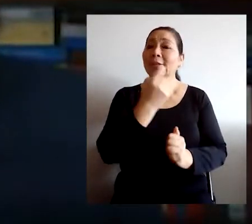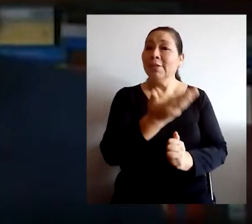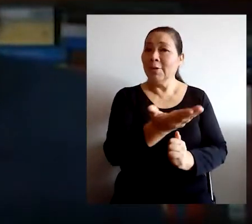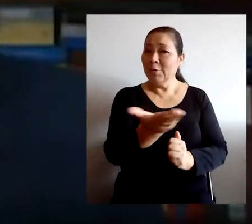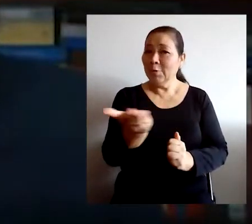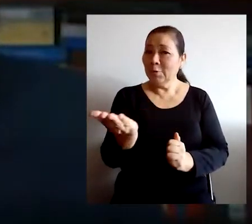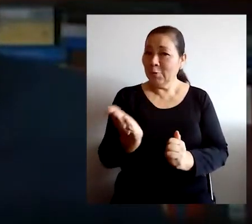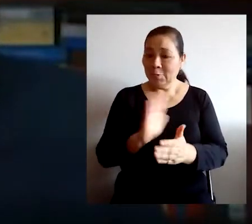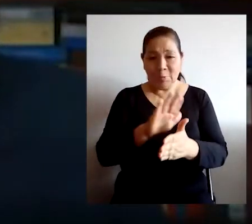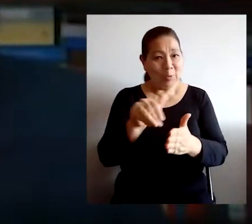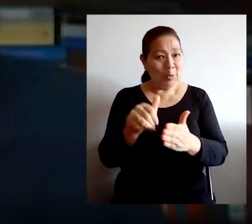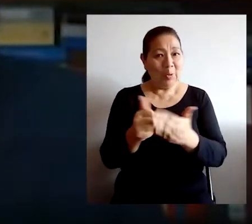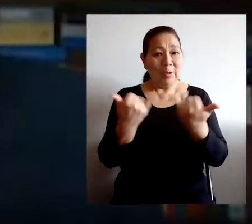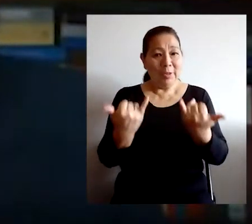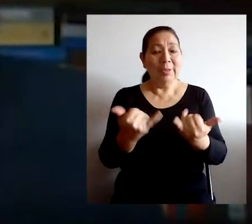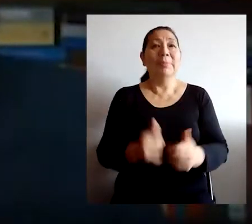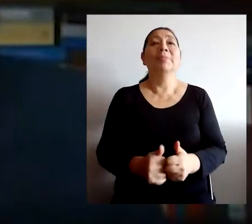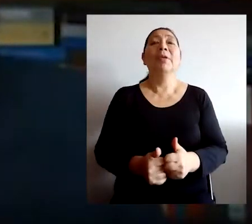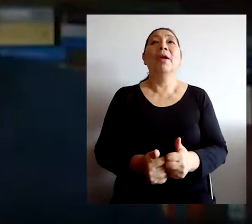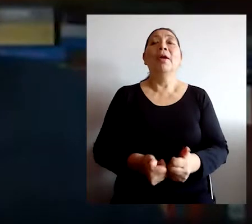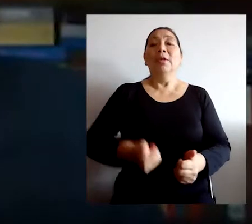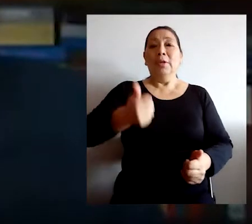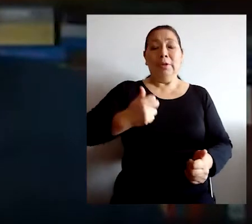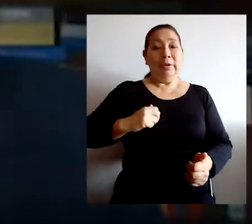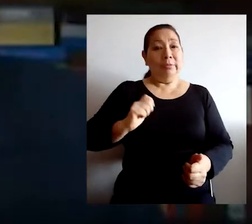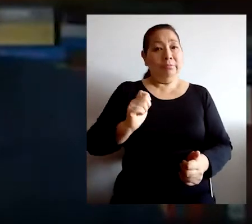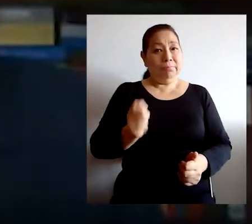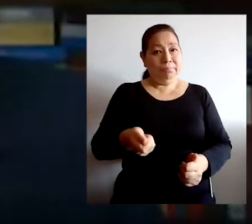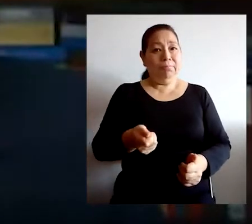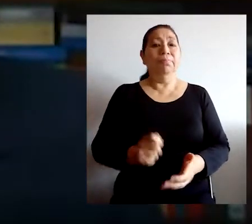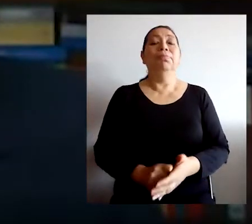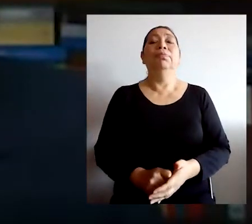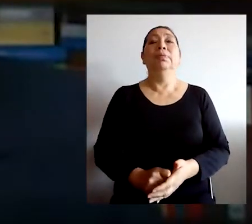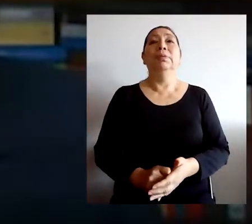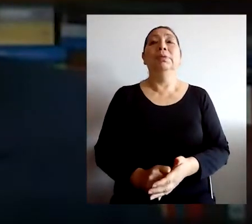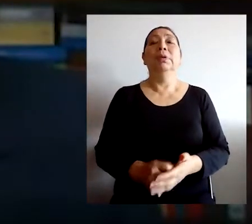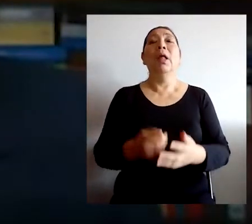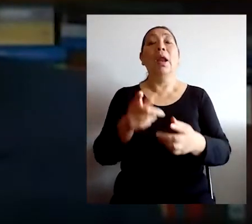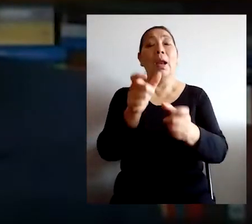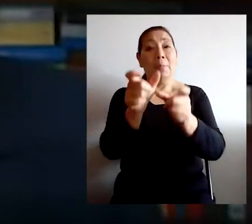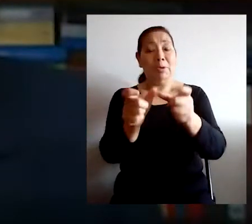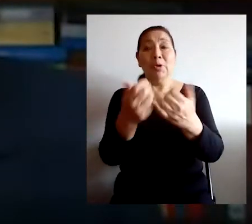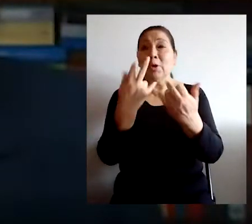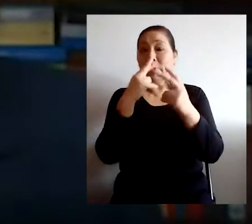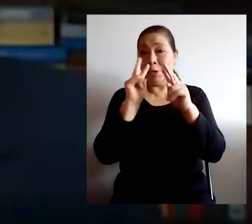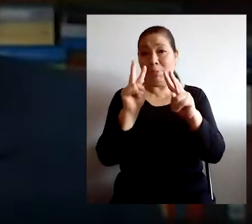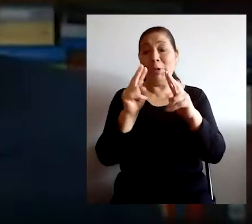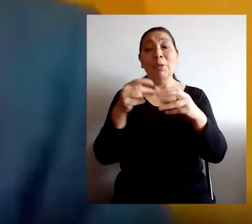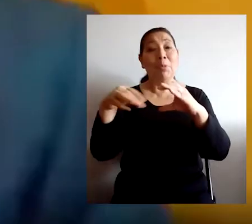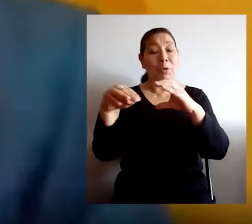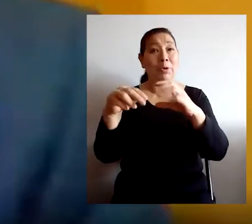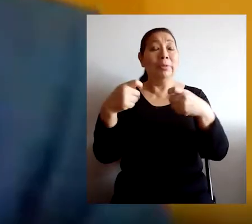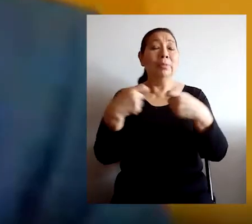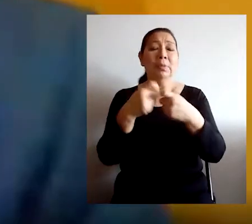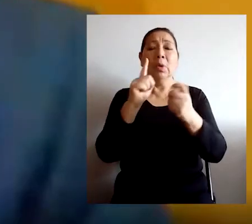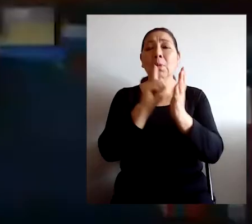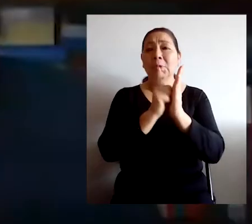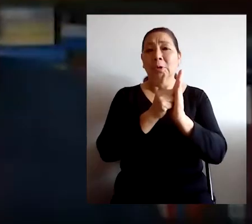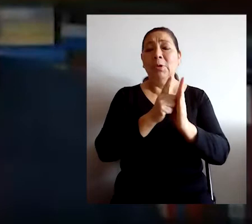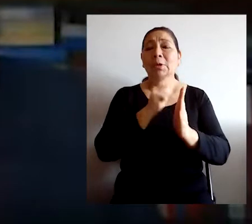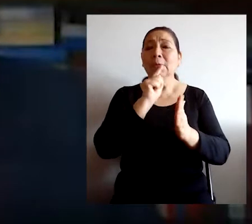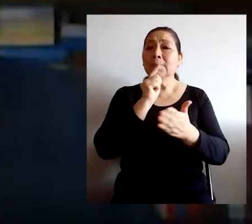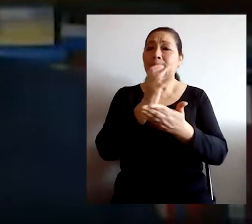proponer a todo este pleno, a los señores magistrados y a los abogados y al público que nos acompaña, hacer un minuto